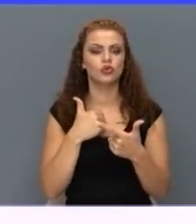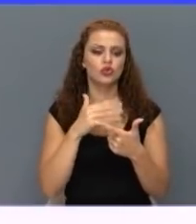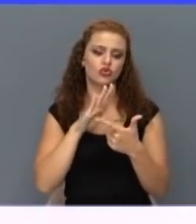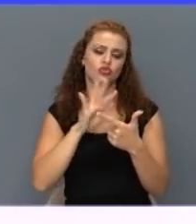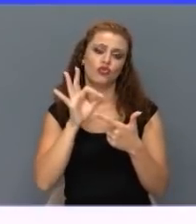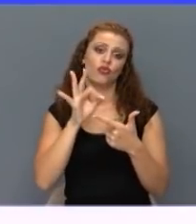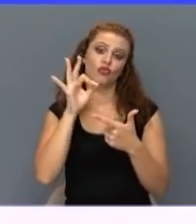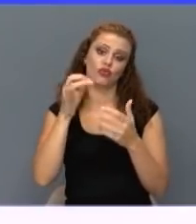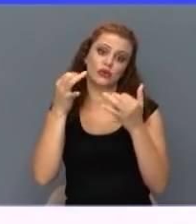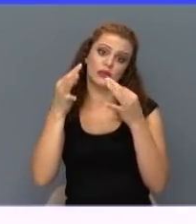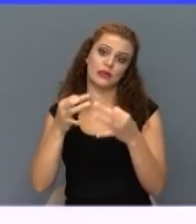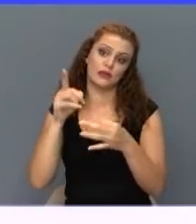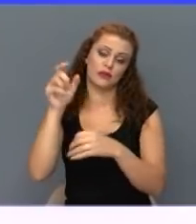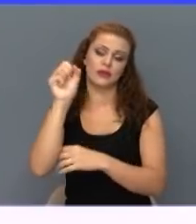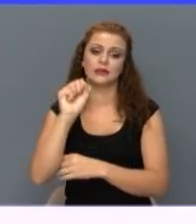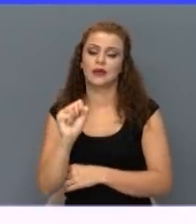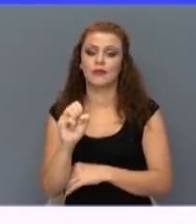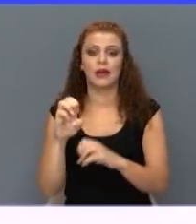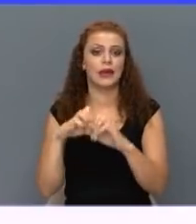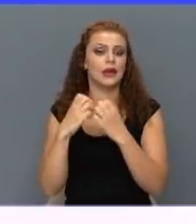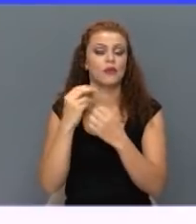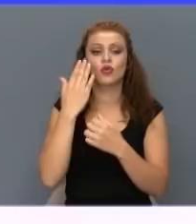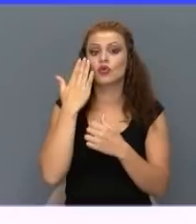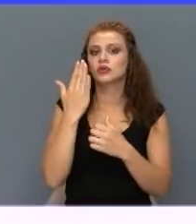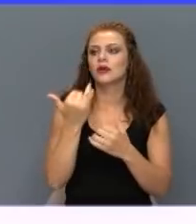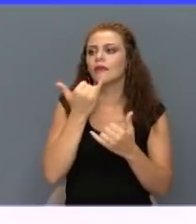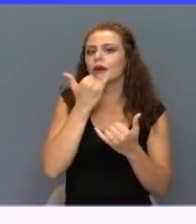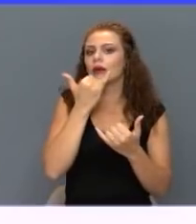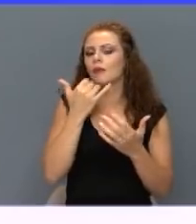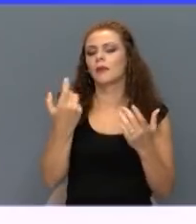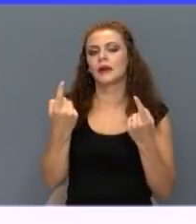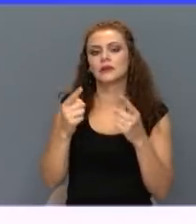futuro cierto en el deportivo saprissa no sabemos qué podría pasar como el 3 centeno